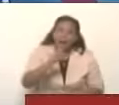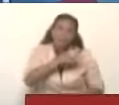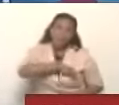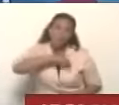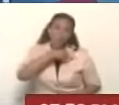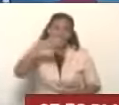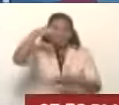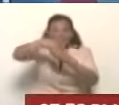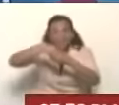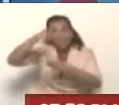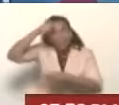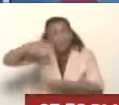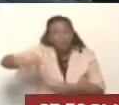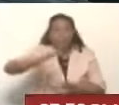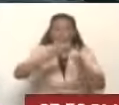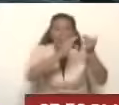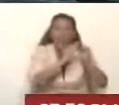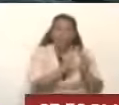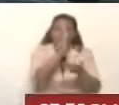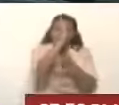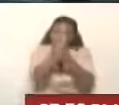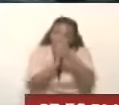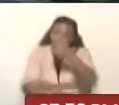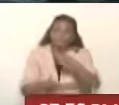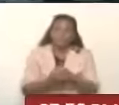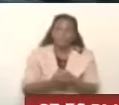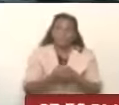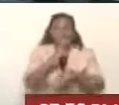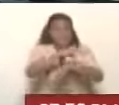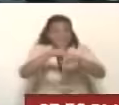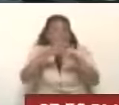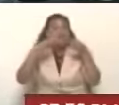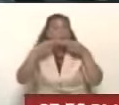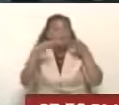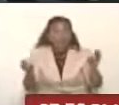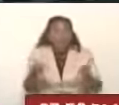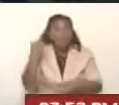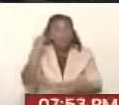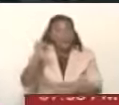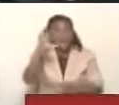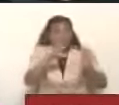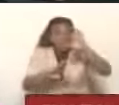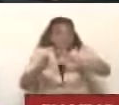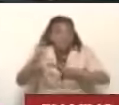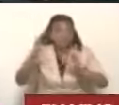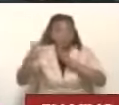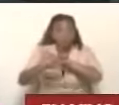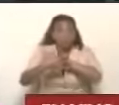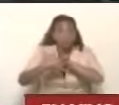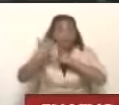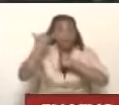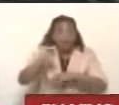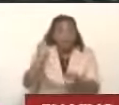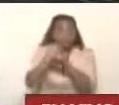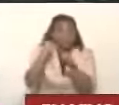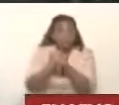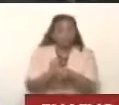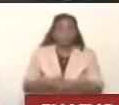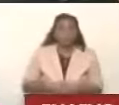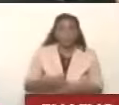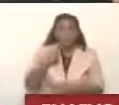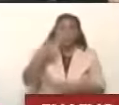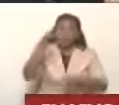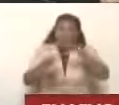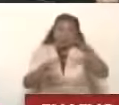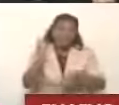Y en que hay justicia. Y en el Ministerio Público, profesional, científico que tenemos. Porque como dice el